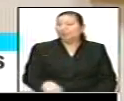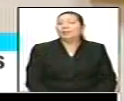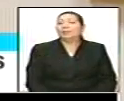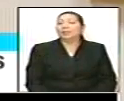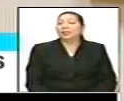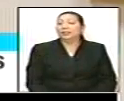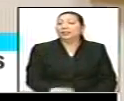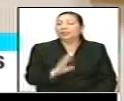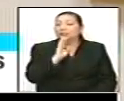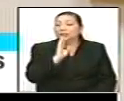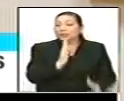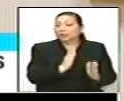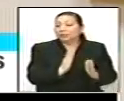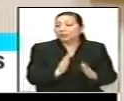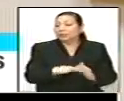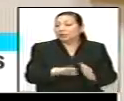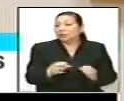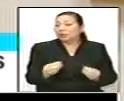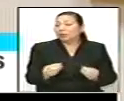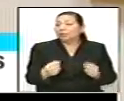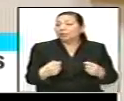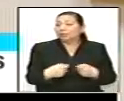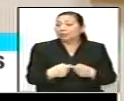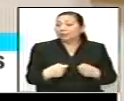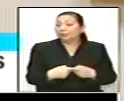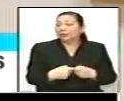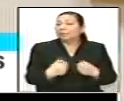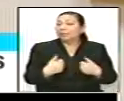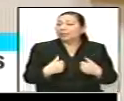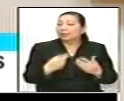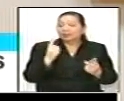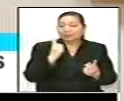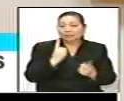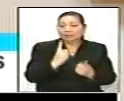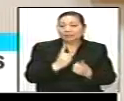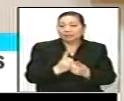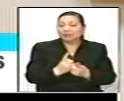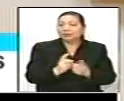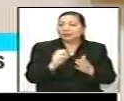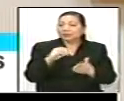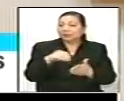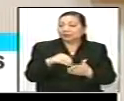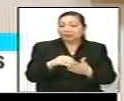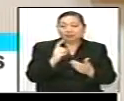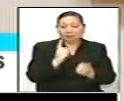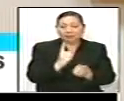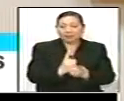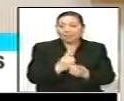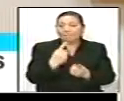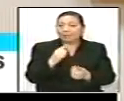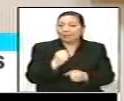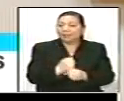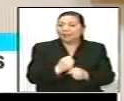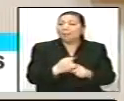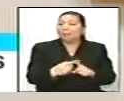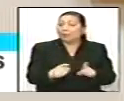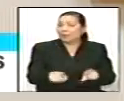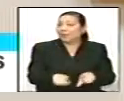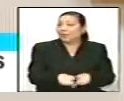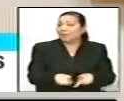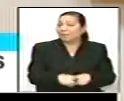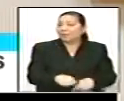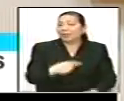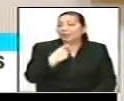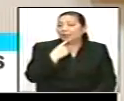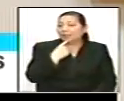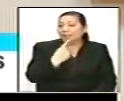justamente las organizaciones de niños como la Red Analit van teniendo un objetivo y se plantean objetivos para trabajar. Pero también se